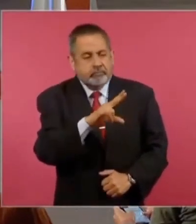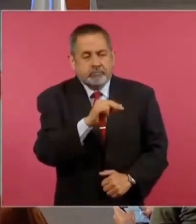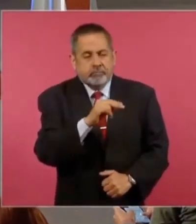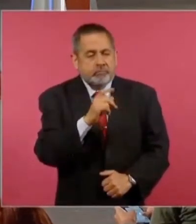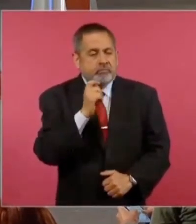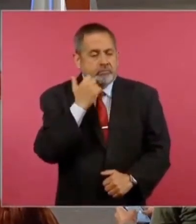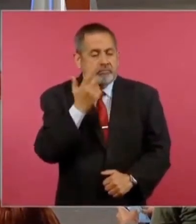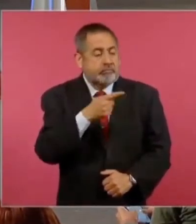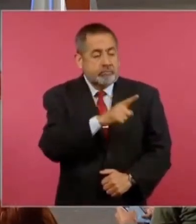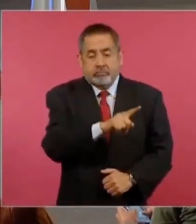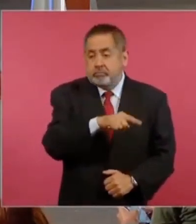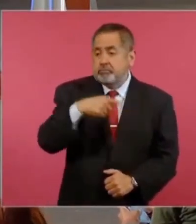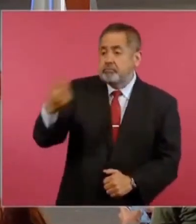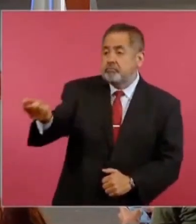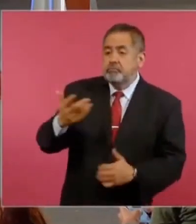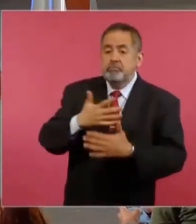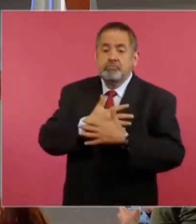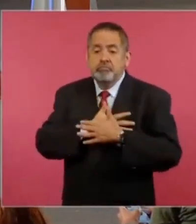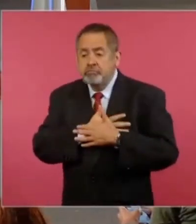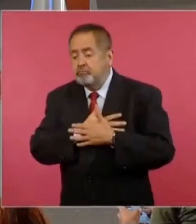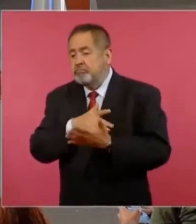Ellos no le tienen amor al pueblo.